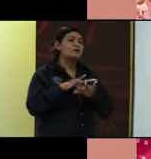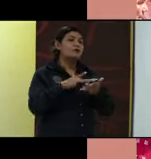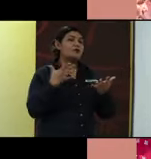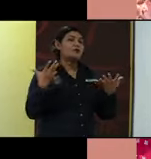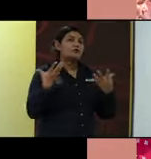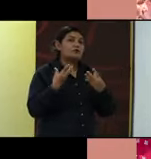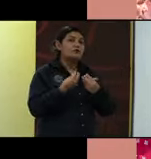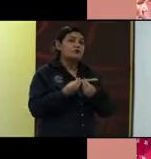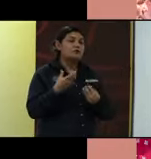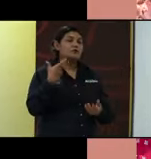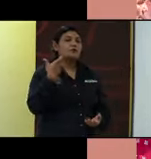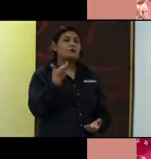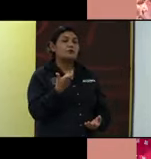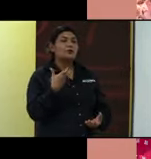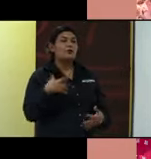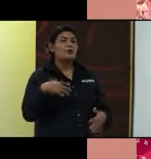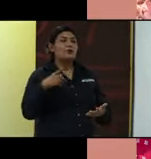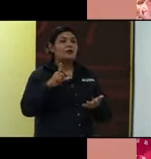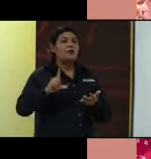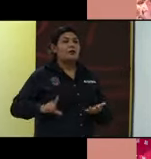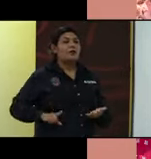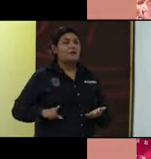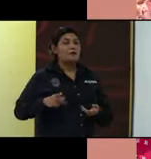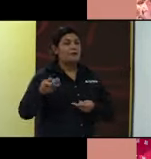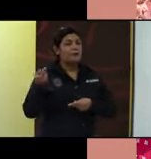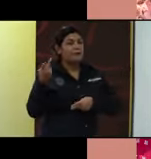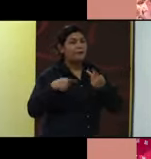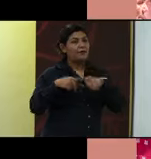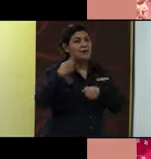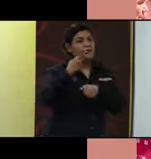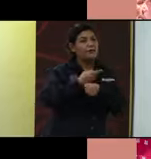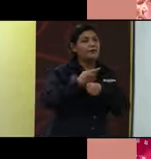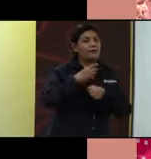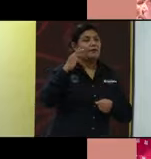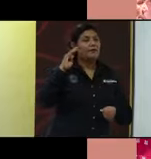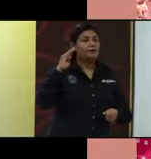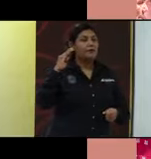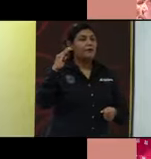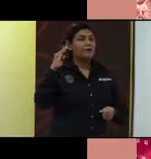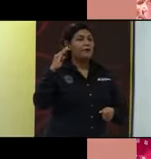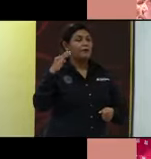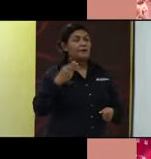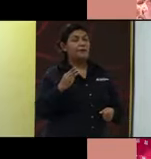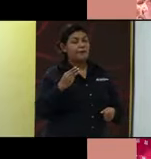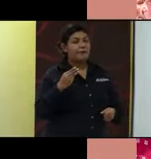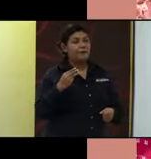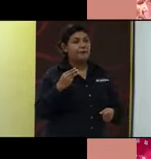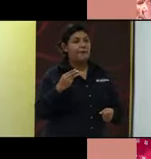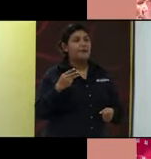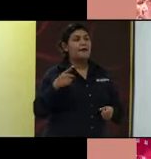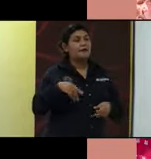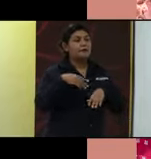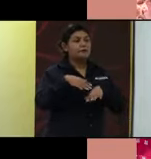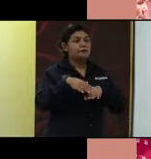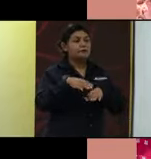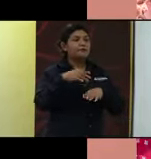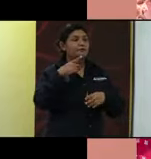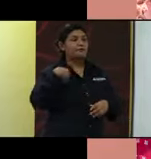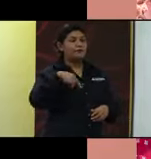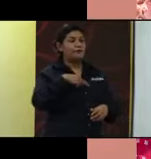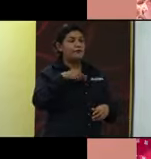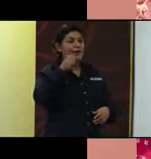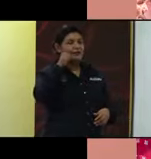del estado. Cuando dice el señor gobernador y viene el primero de mayo y desfila con nosotros, ayer, por cierto, me